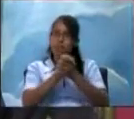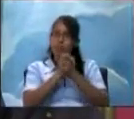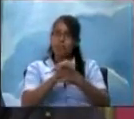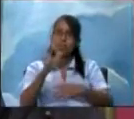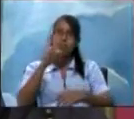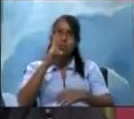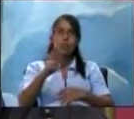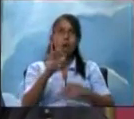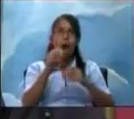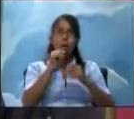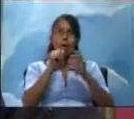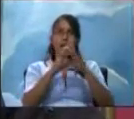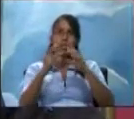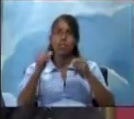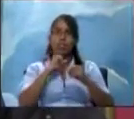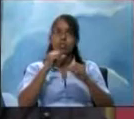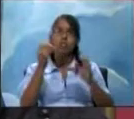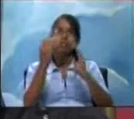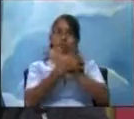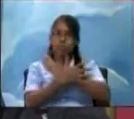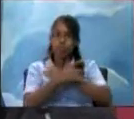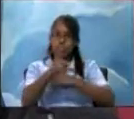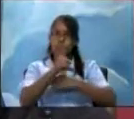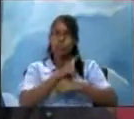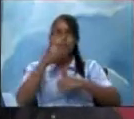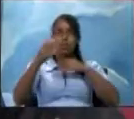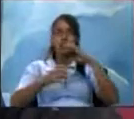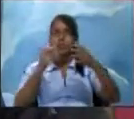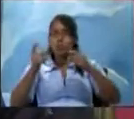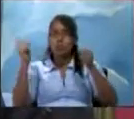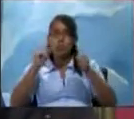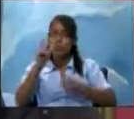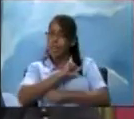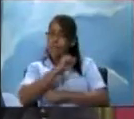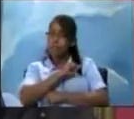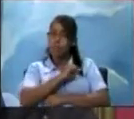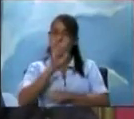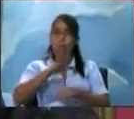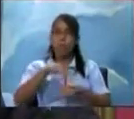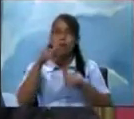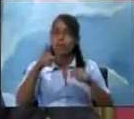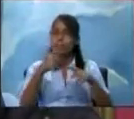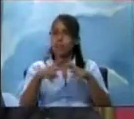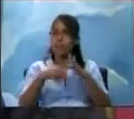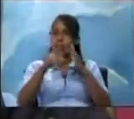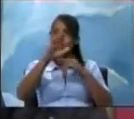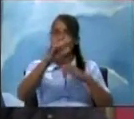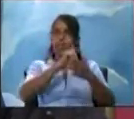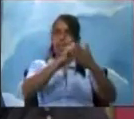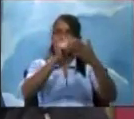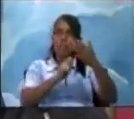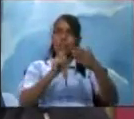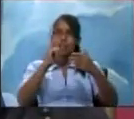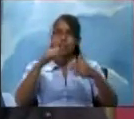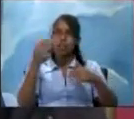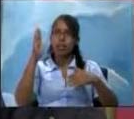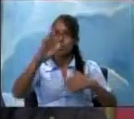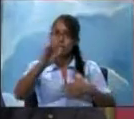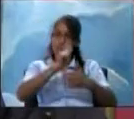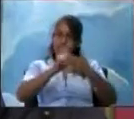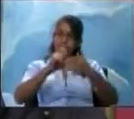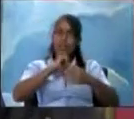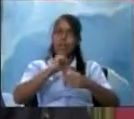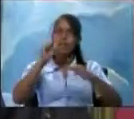está oyendo, nos está viendo, no se confunda, no se turbe, no se asuste, porque estas cosas ya están escritas y lo que